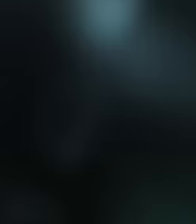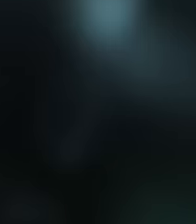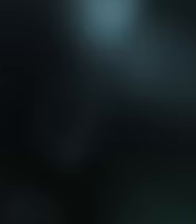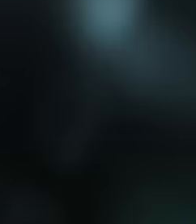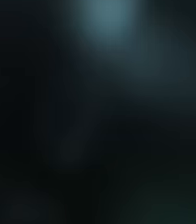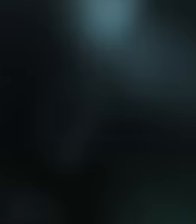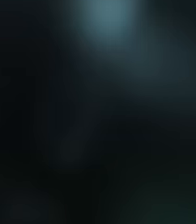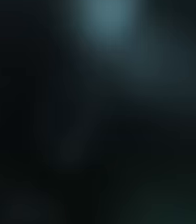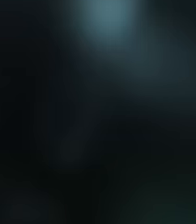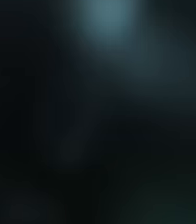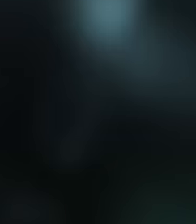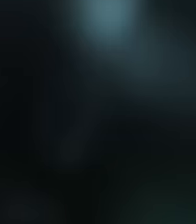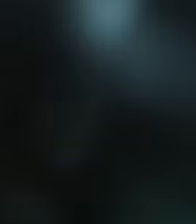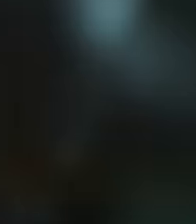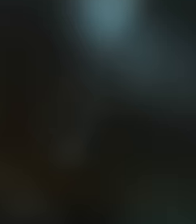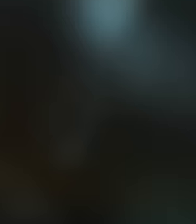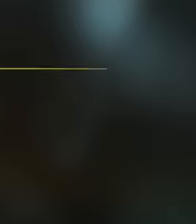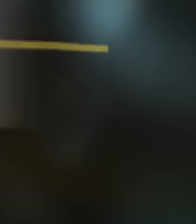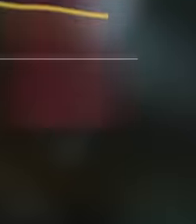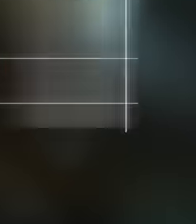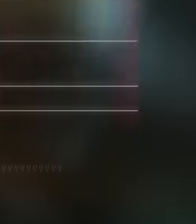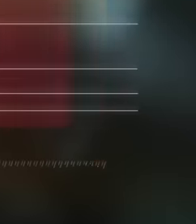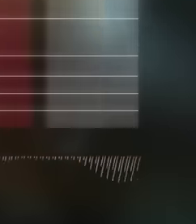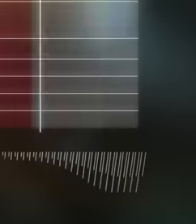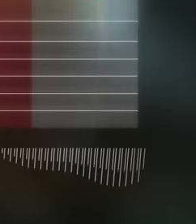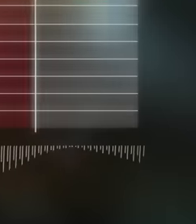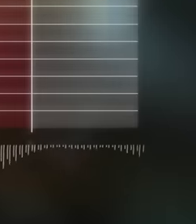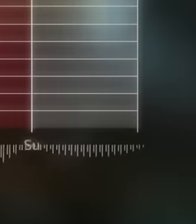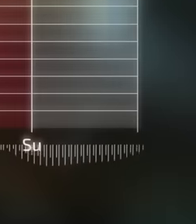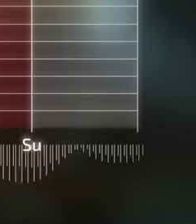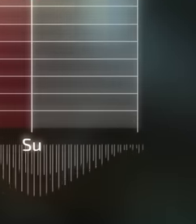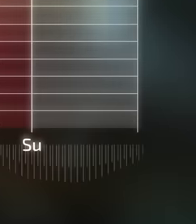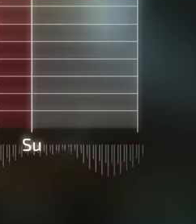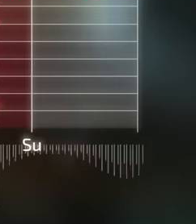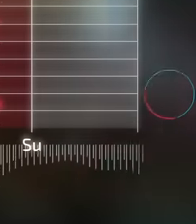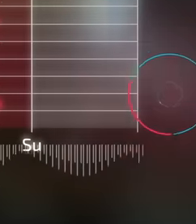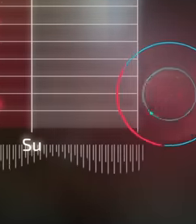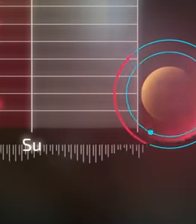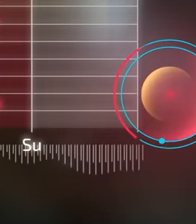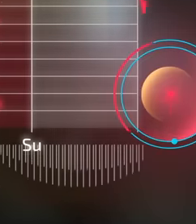inestabilidad económica, financiera, no sé qué